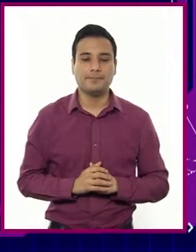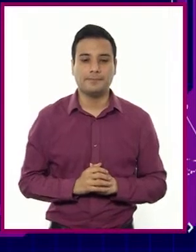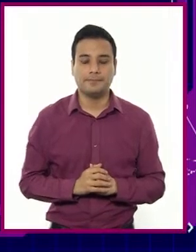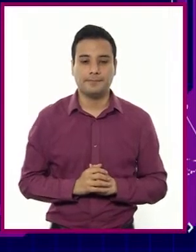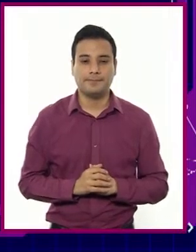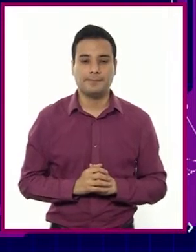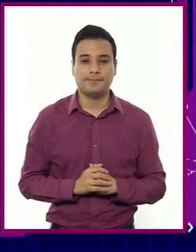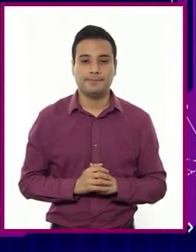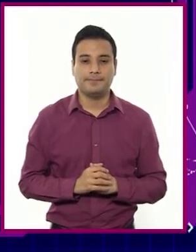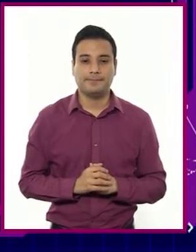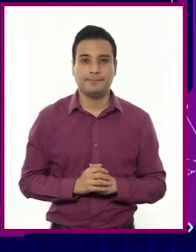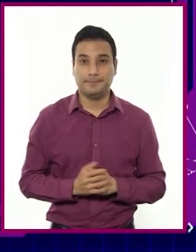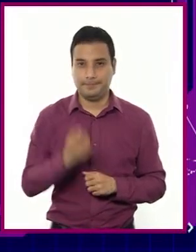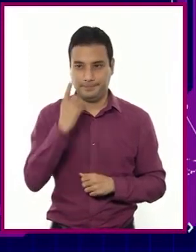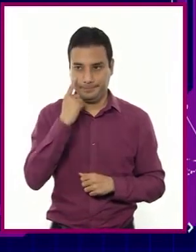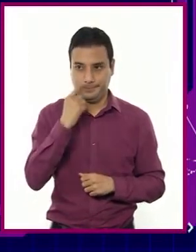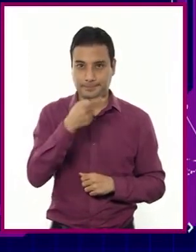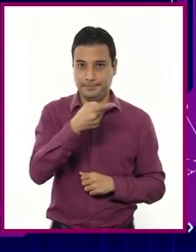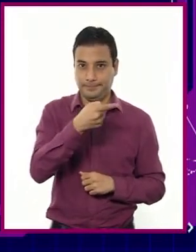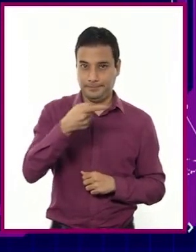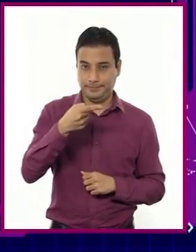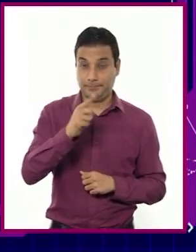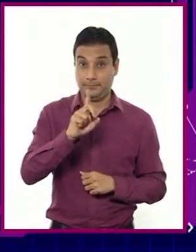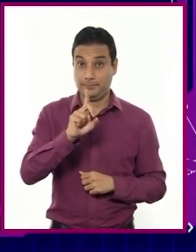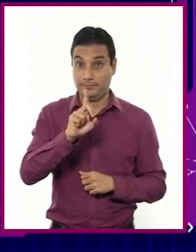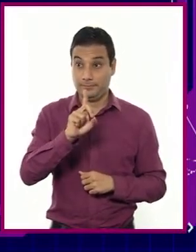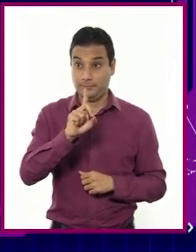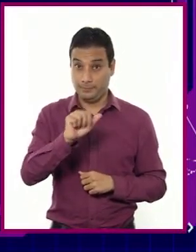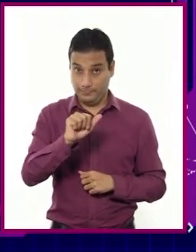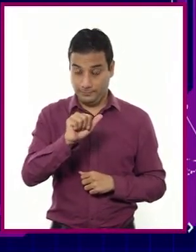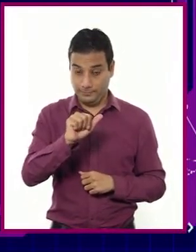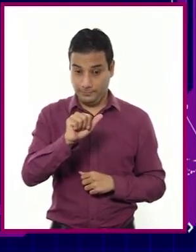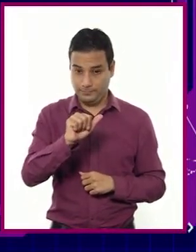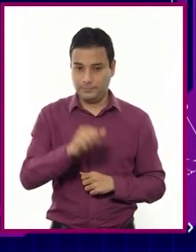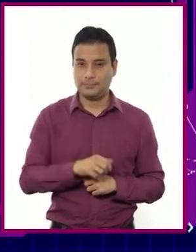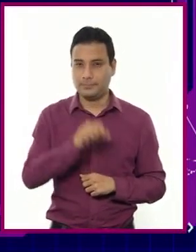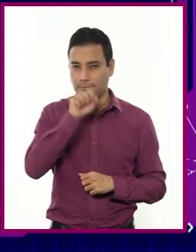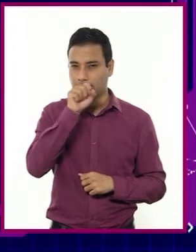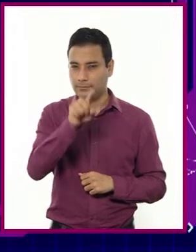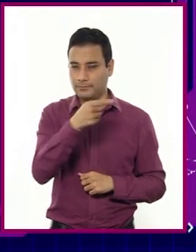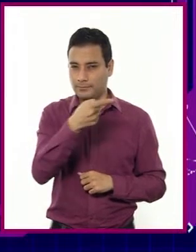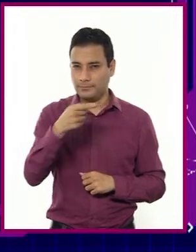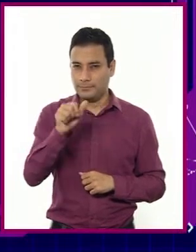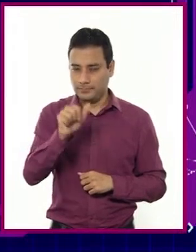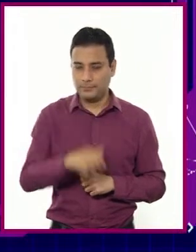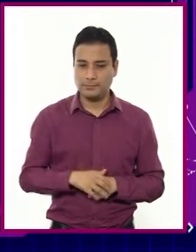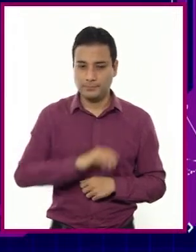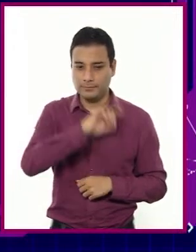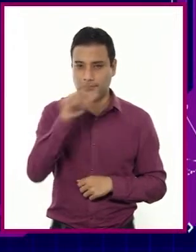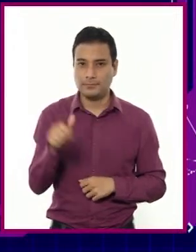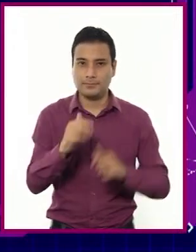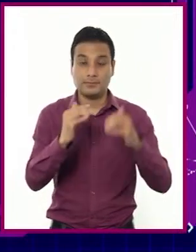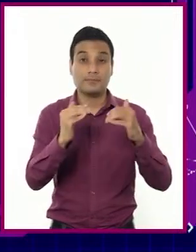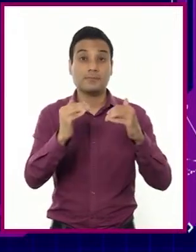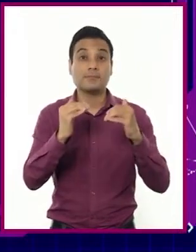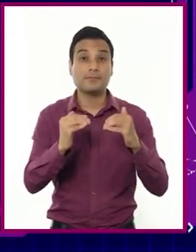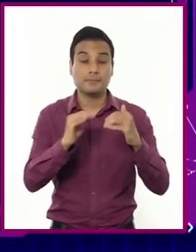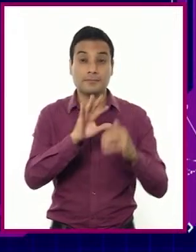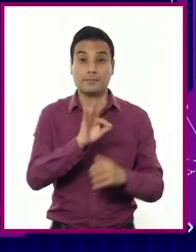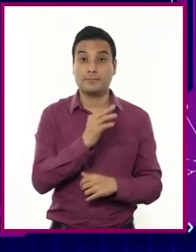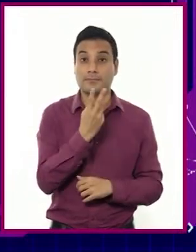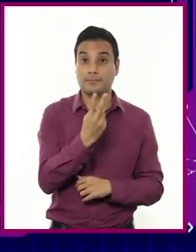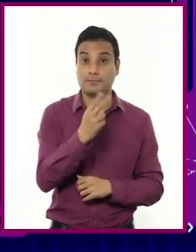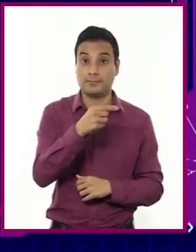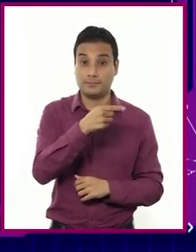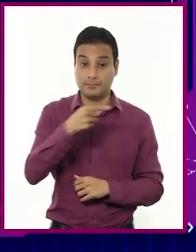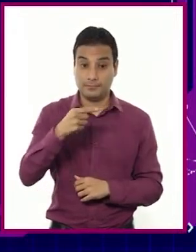ecuación. Restaremos 36 y A y al simplificar obtenemos 42 menos 36